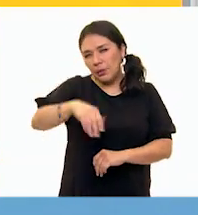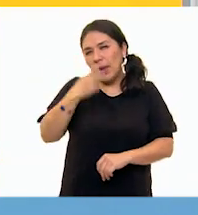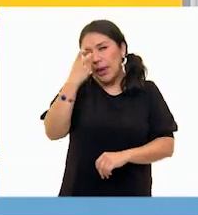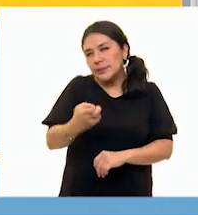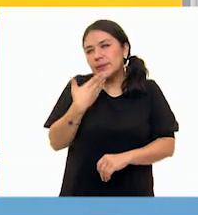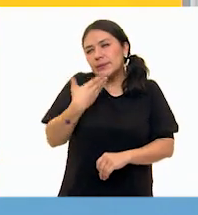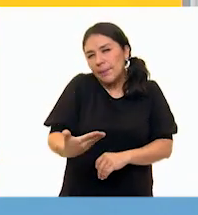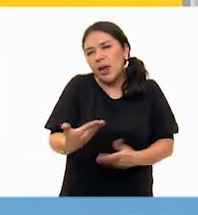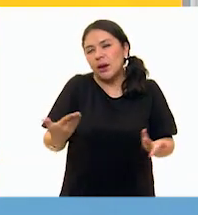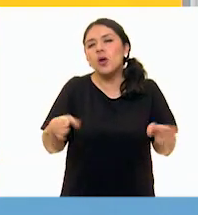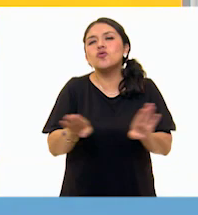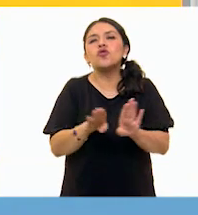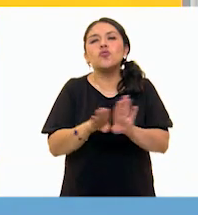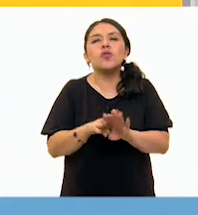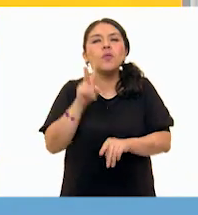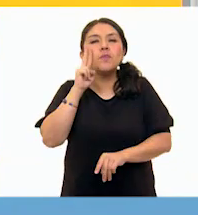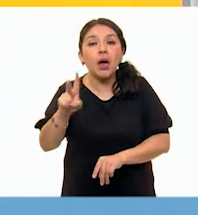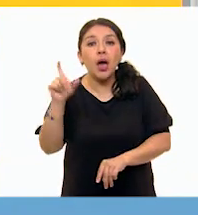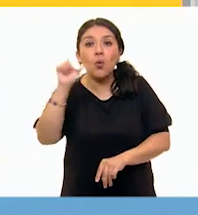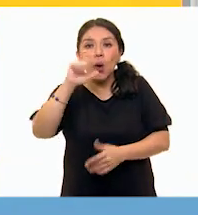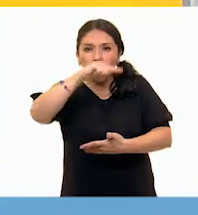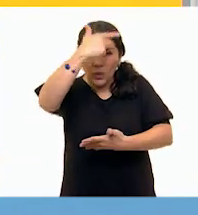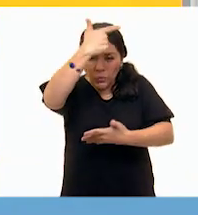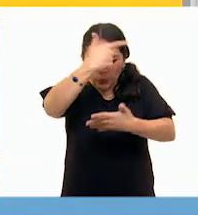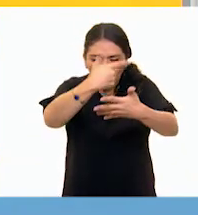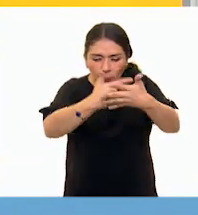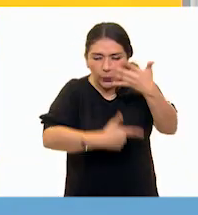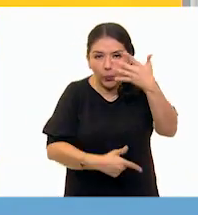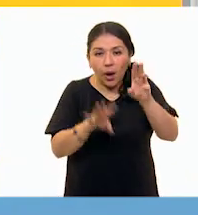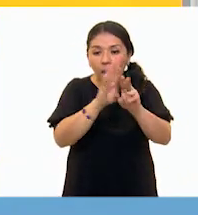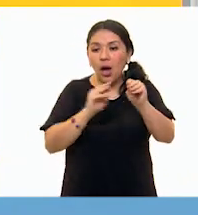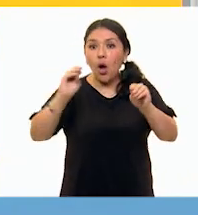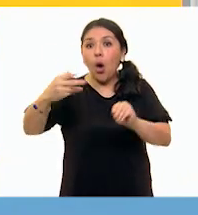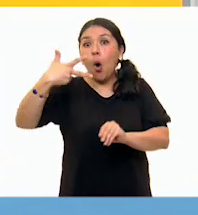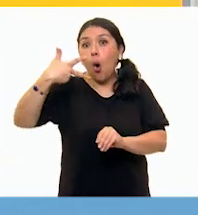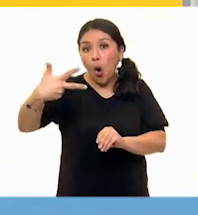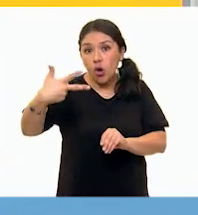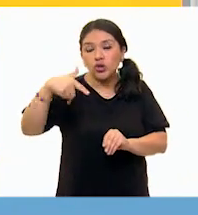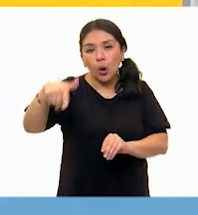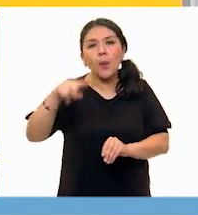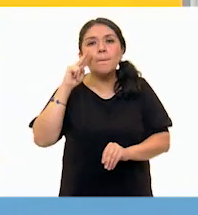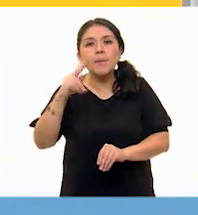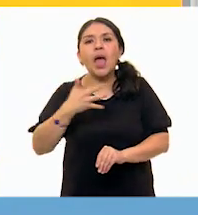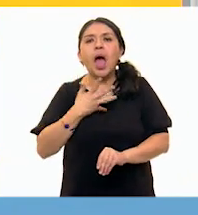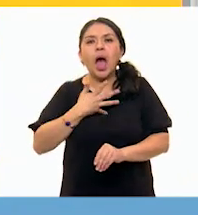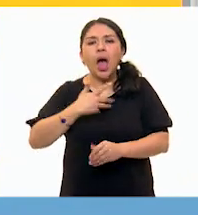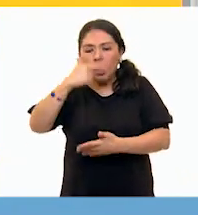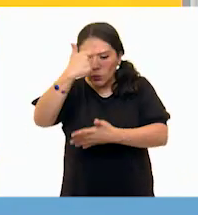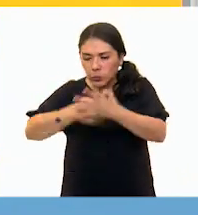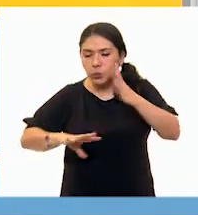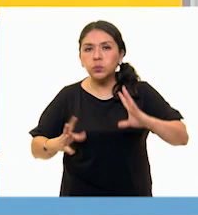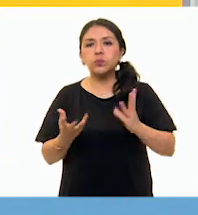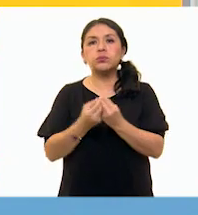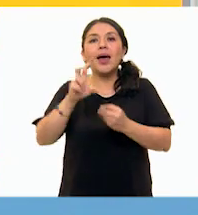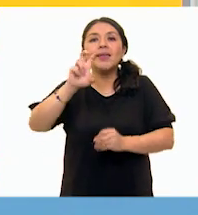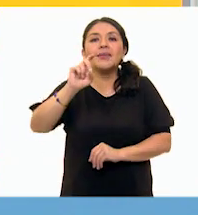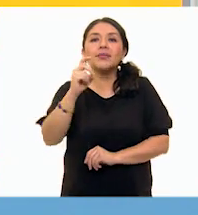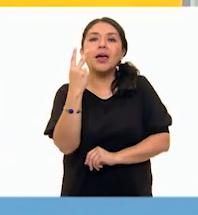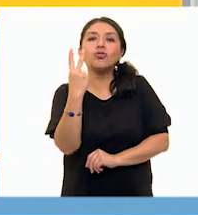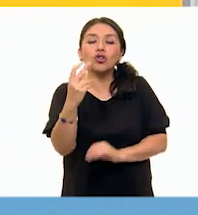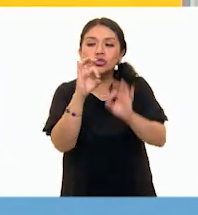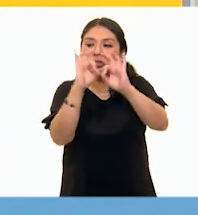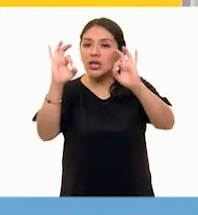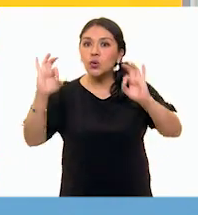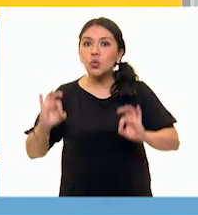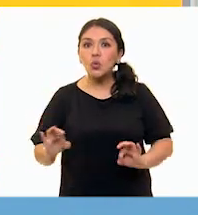correcto nuestro resultado porque al contar los de la figura 8, vemos que esta tiene un total de